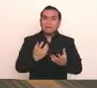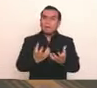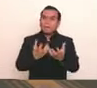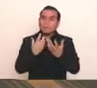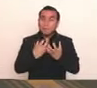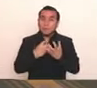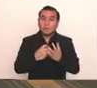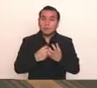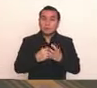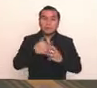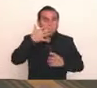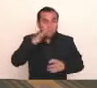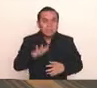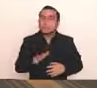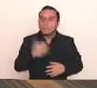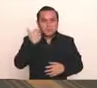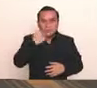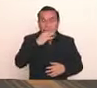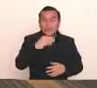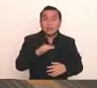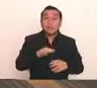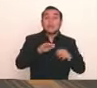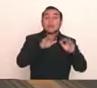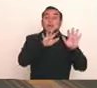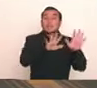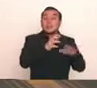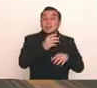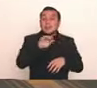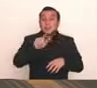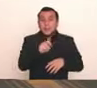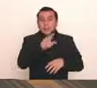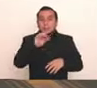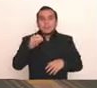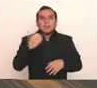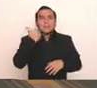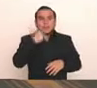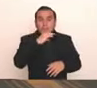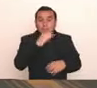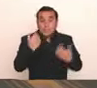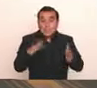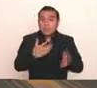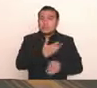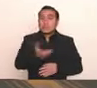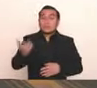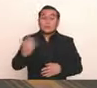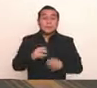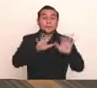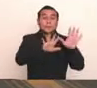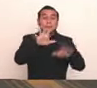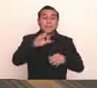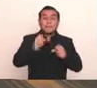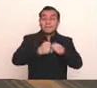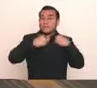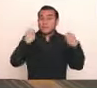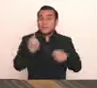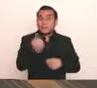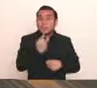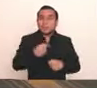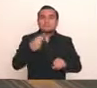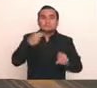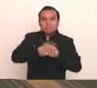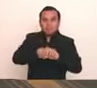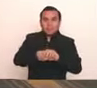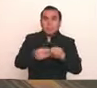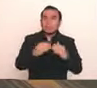habitante en la región con 8.590 dos pruebas por millón de habitantes hemos invertido 15 millones de dólares en contratación de personal